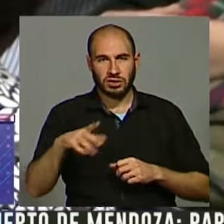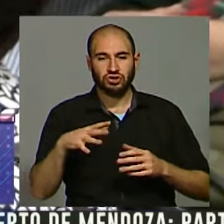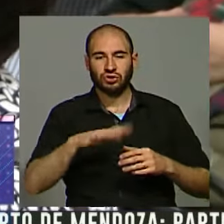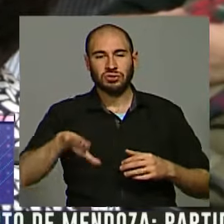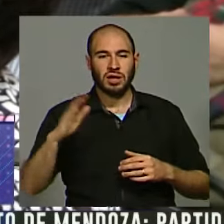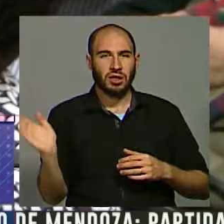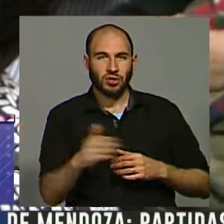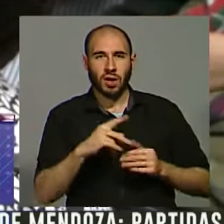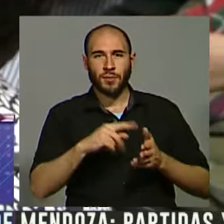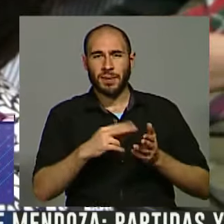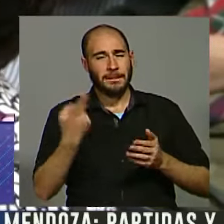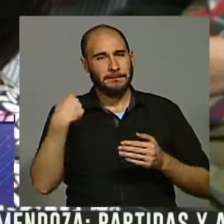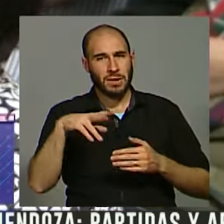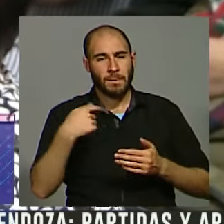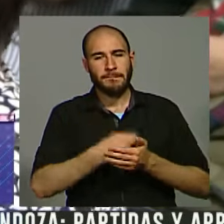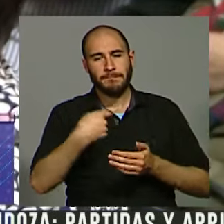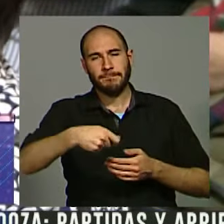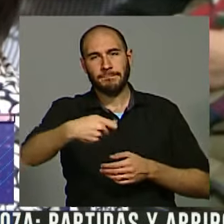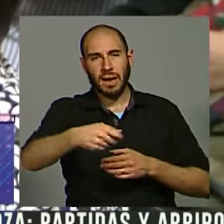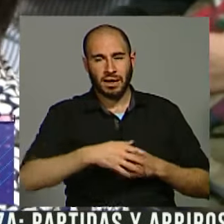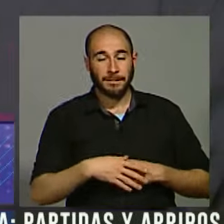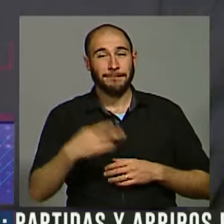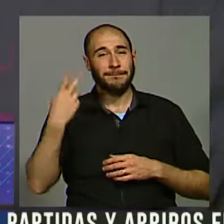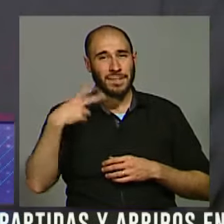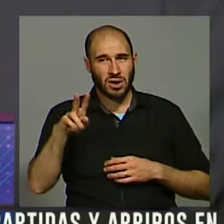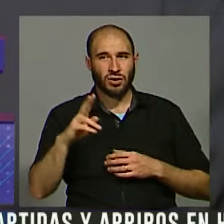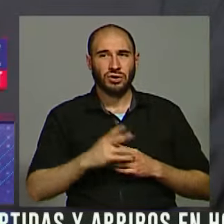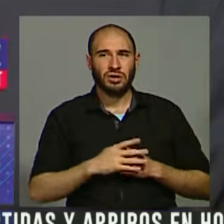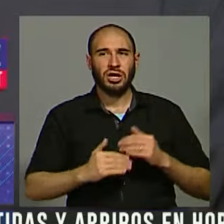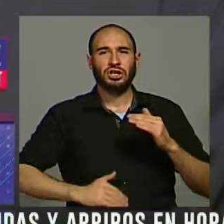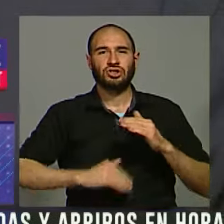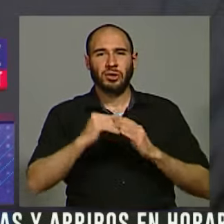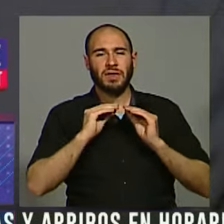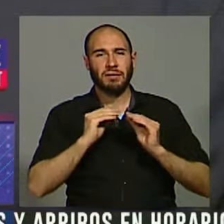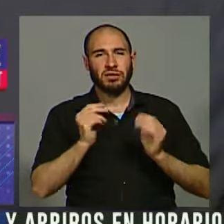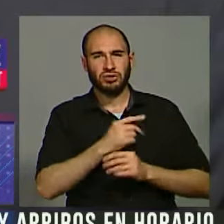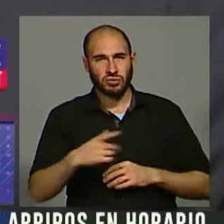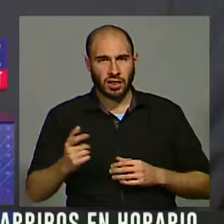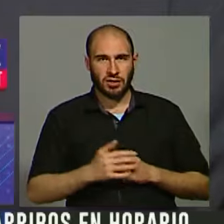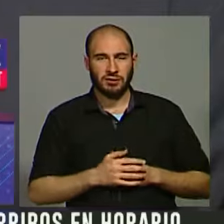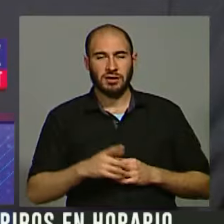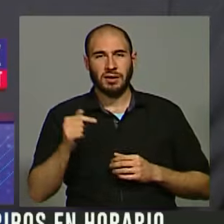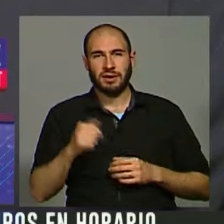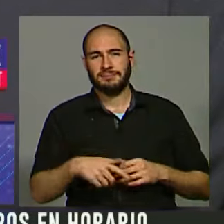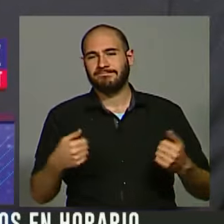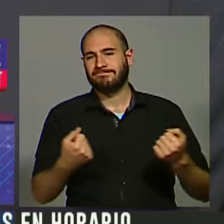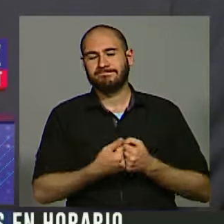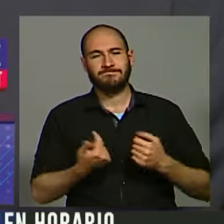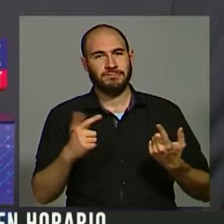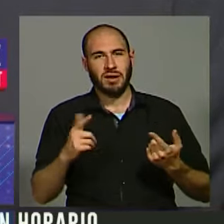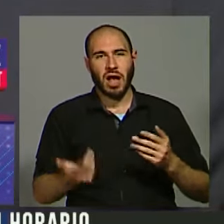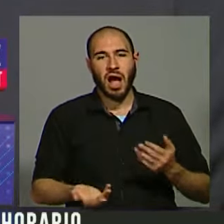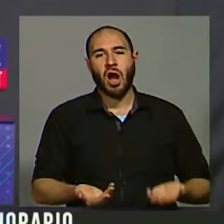sociedad, más problemas para seguir pagando. Y para colmo nos ponen tope a las paritarias. Yo creo que esto no se coincide, que